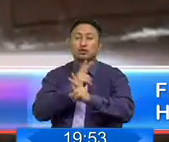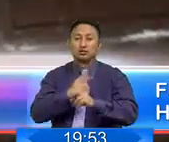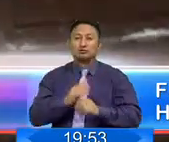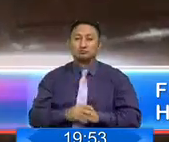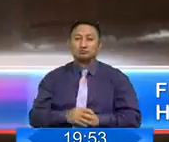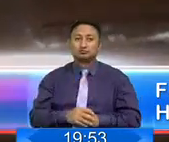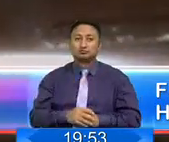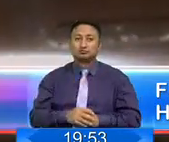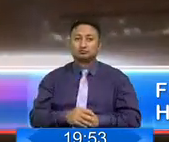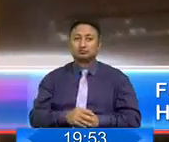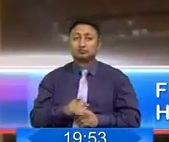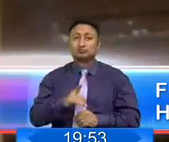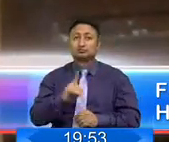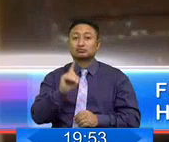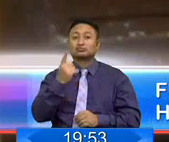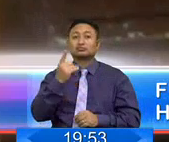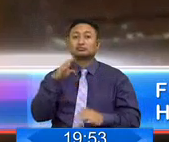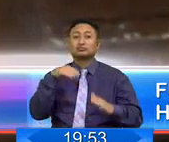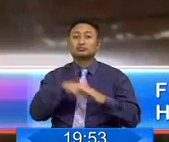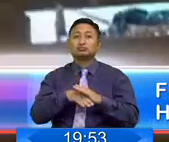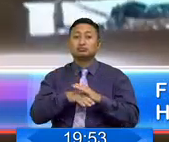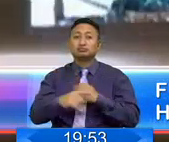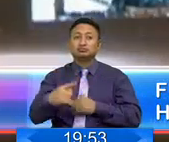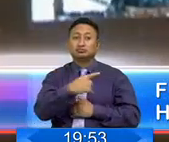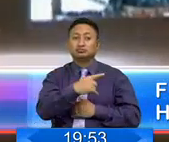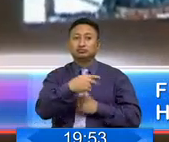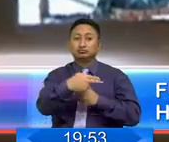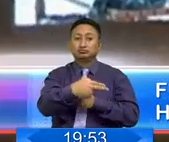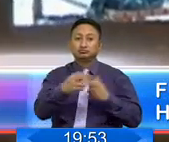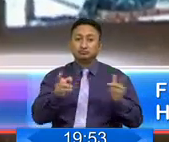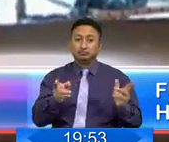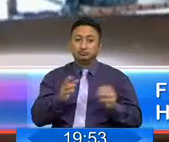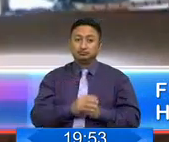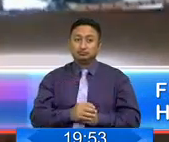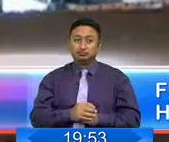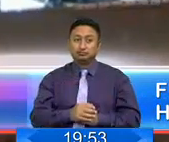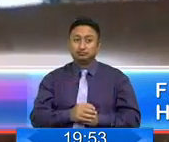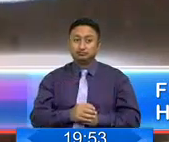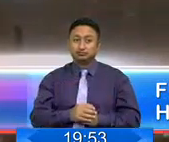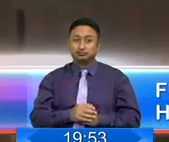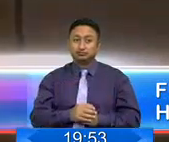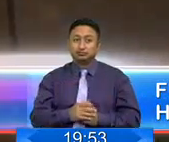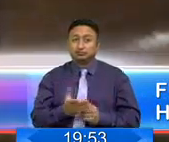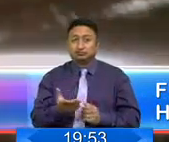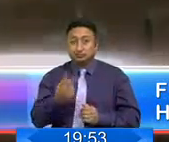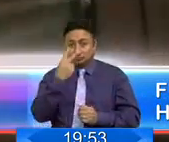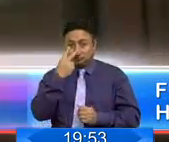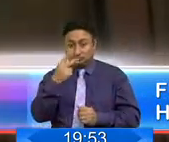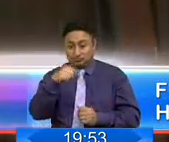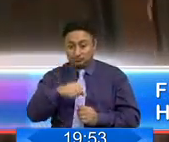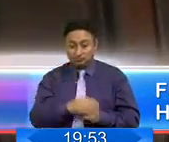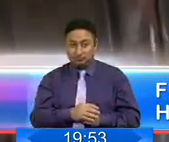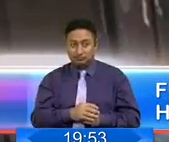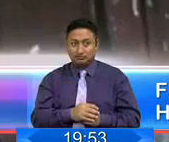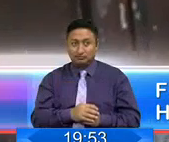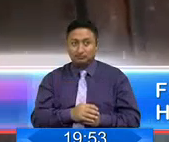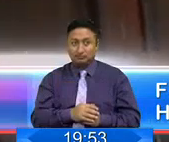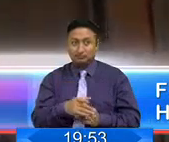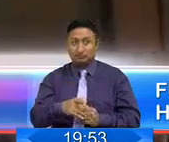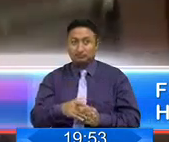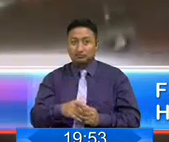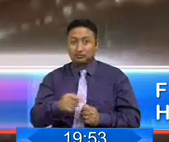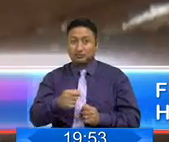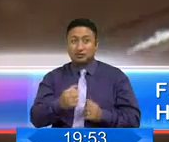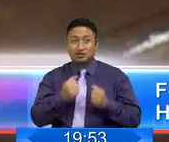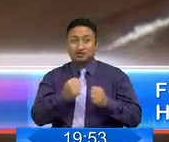el único acceso a la terraza es por medio de este departamento. Entonces, bueno, si ustedes ven, se trató, pero la puerta es de Guayacán,